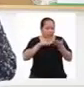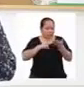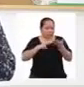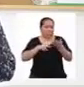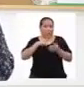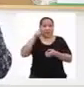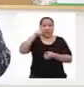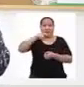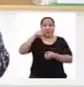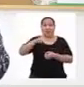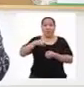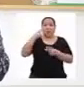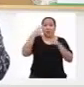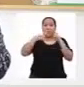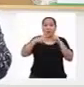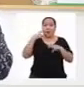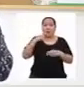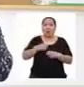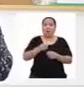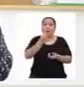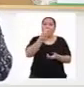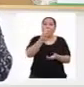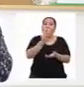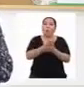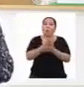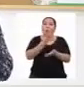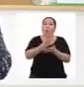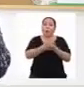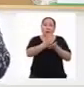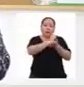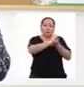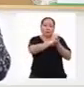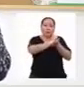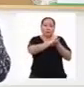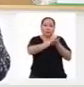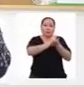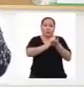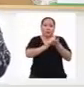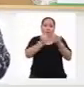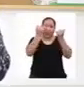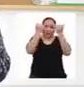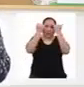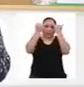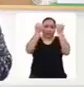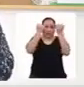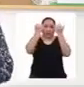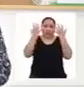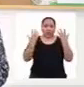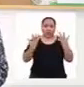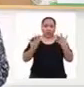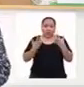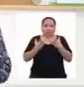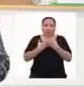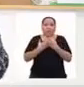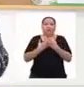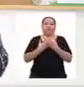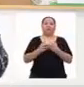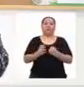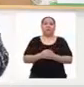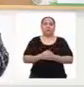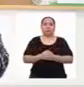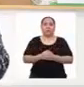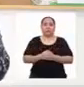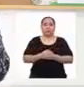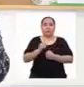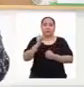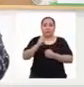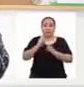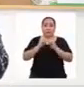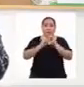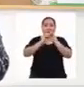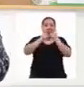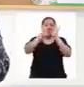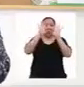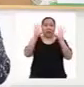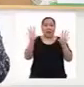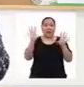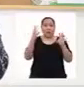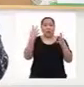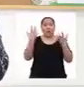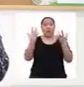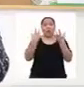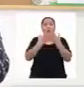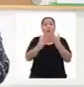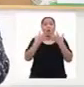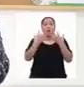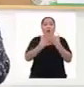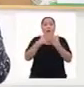si hay buena redacción, si las ideas son adecuadas, si hay claridad,